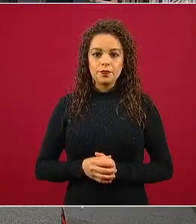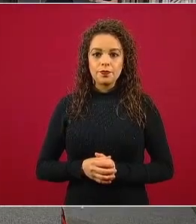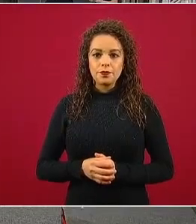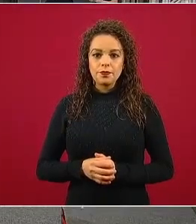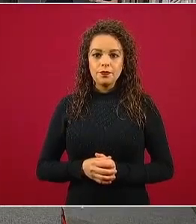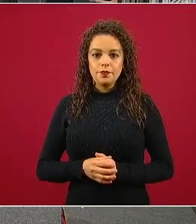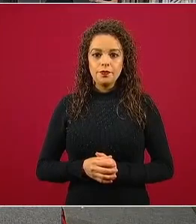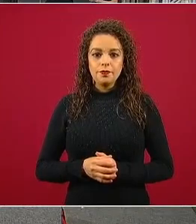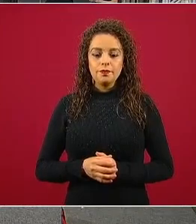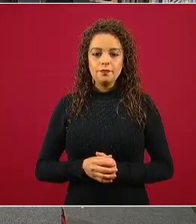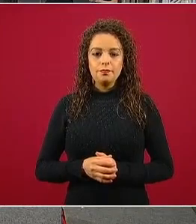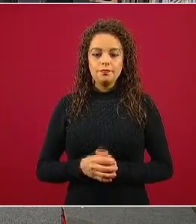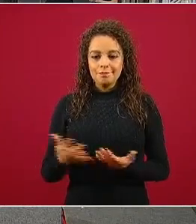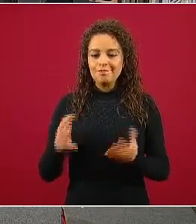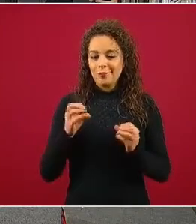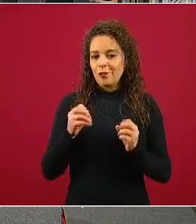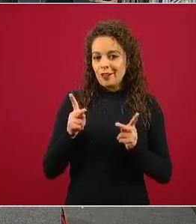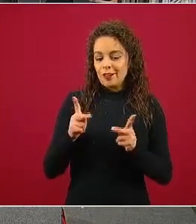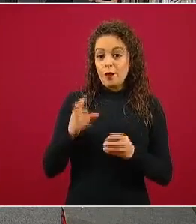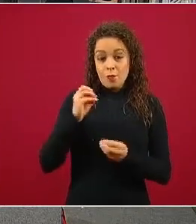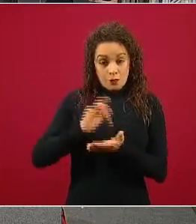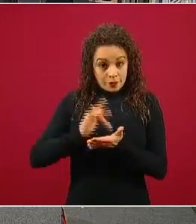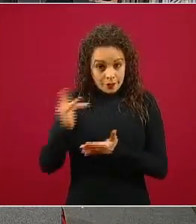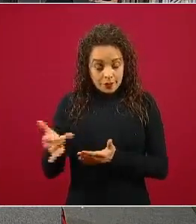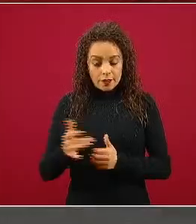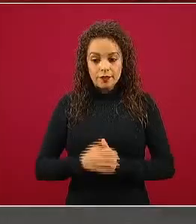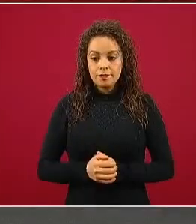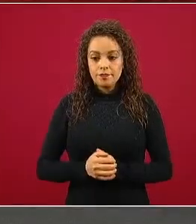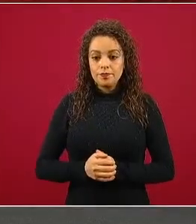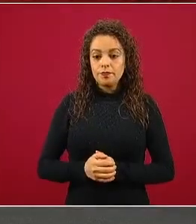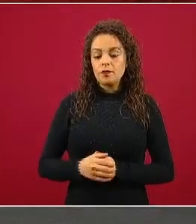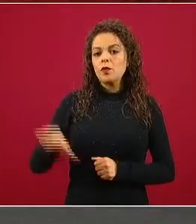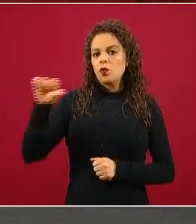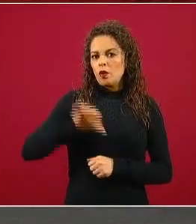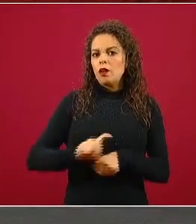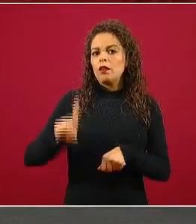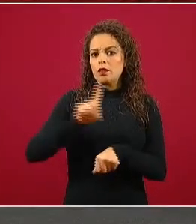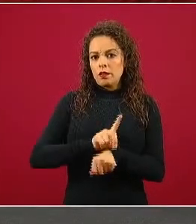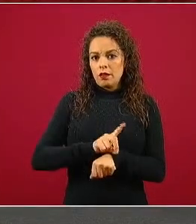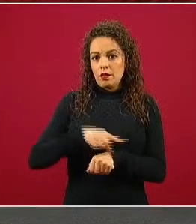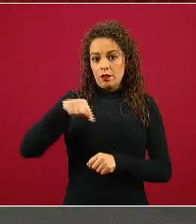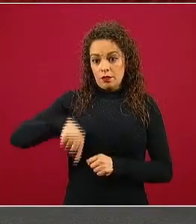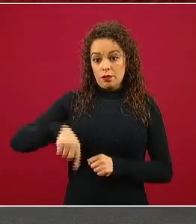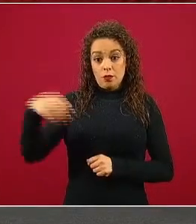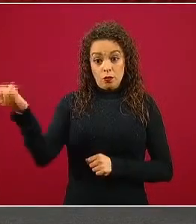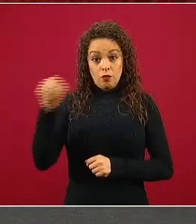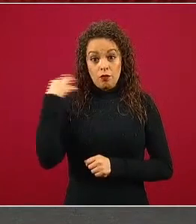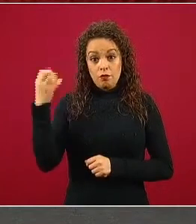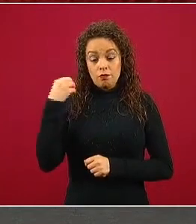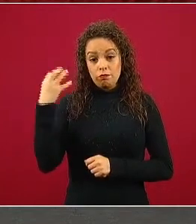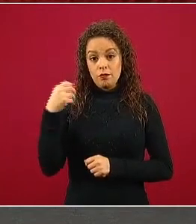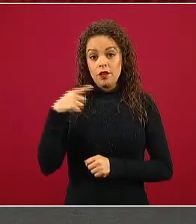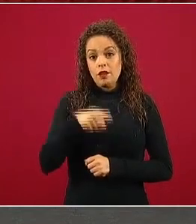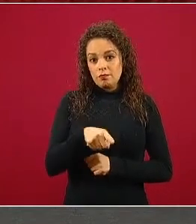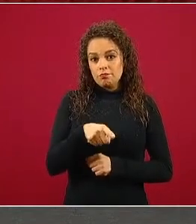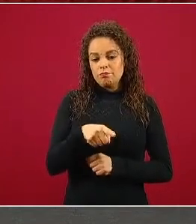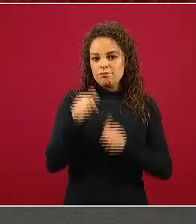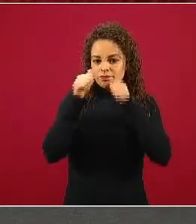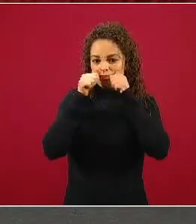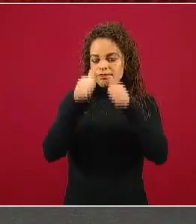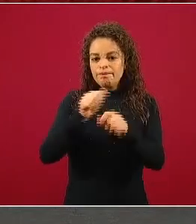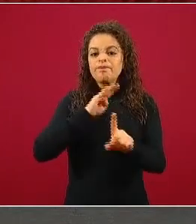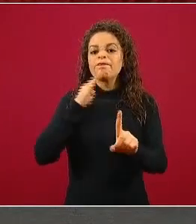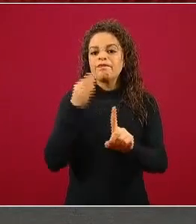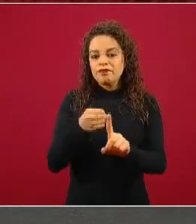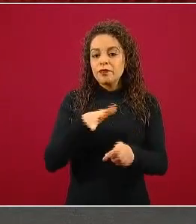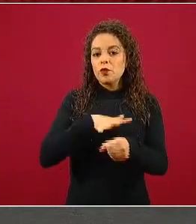Listo. Ok. Bueno, muchísimas gracias. Sí, el día de hoy la conferencia la hemos dedicado a hablar de la salud